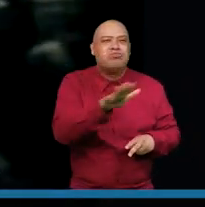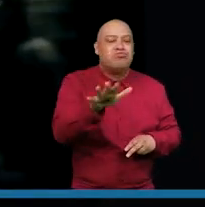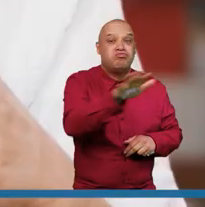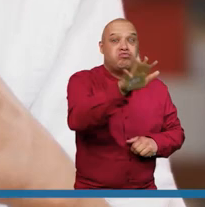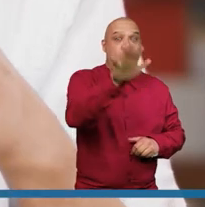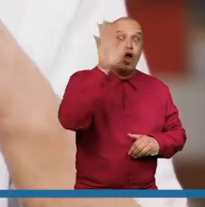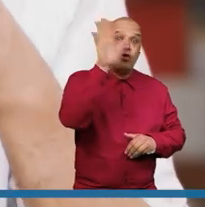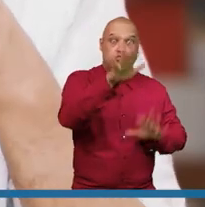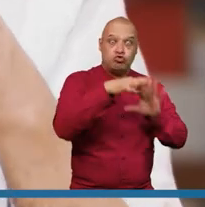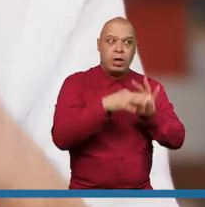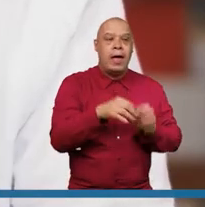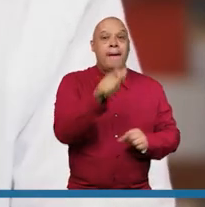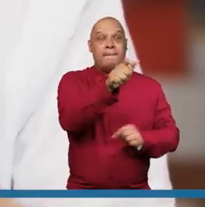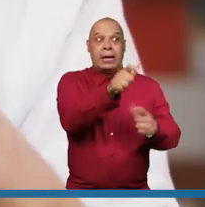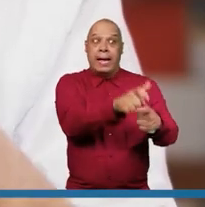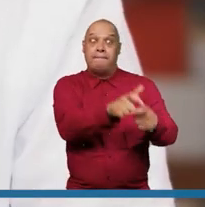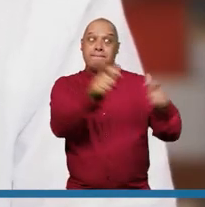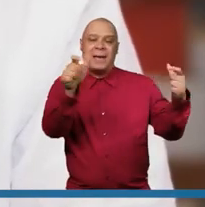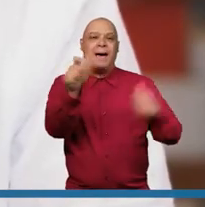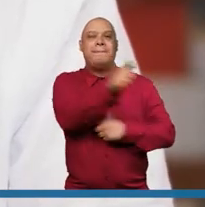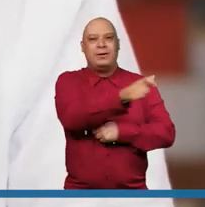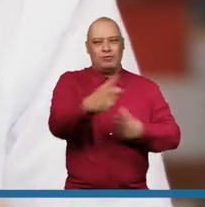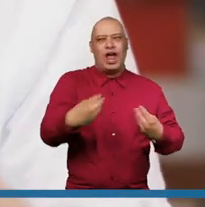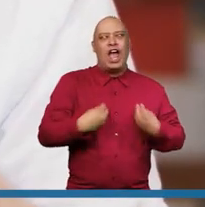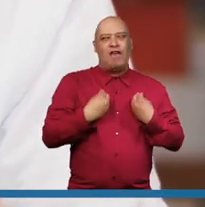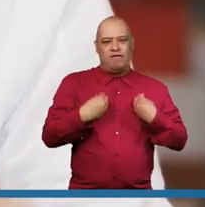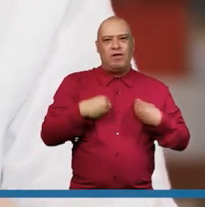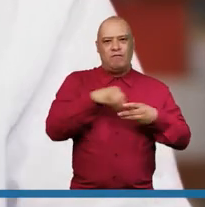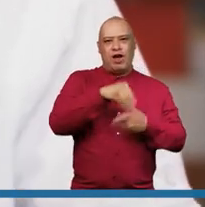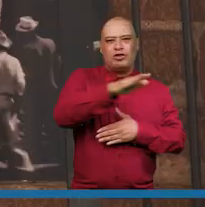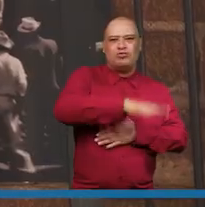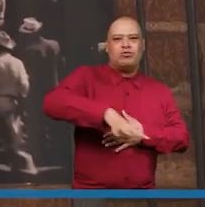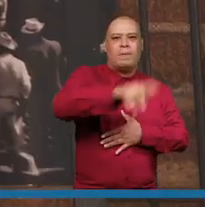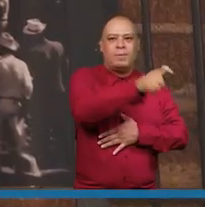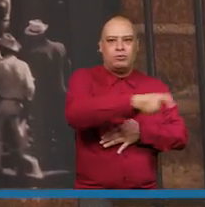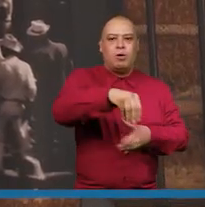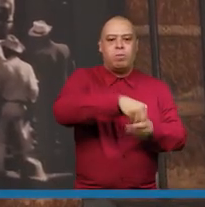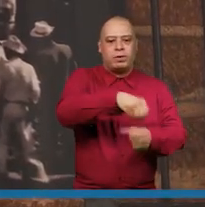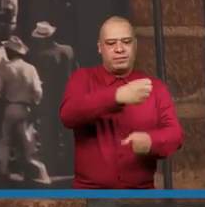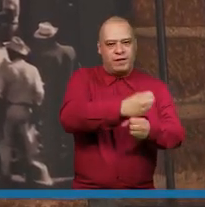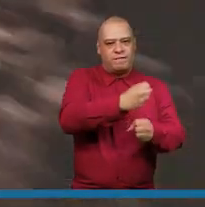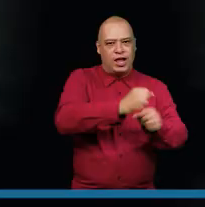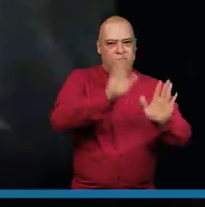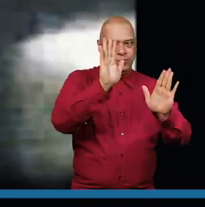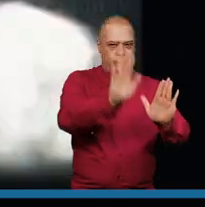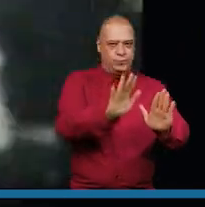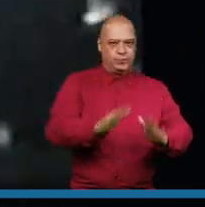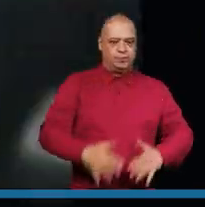era un núcleo poblacional importante de obreros.